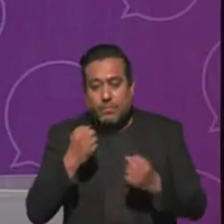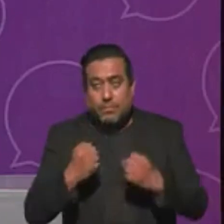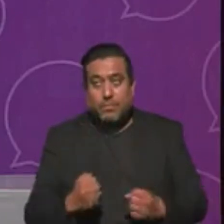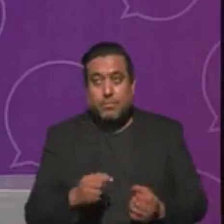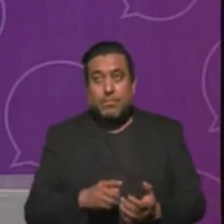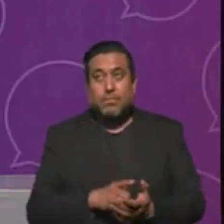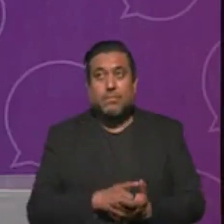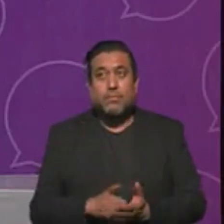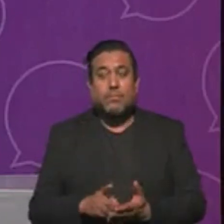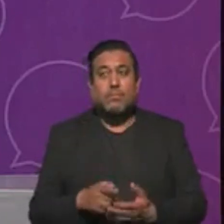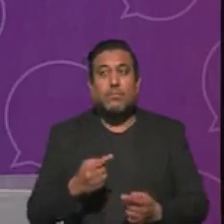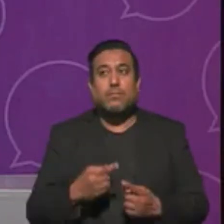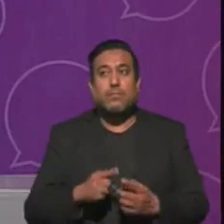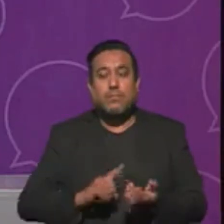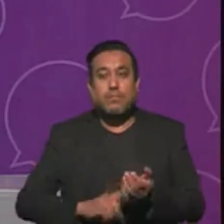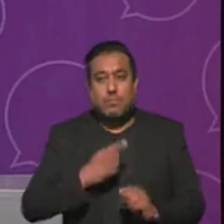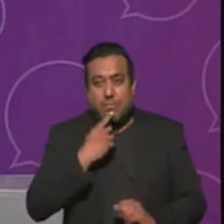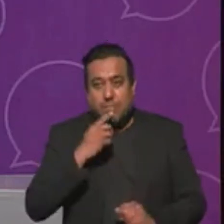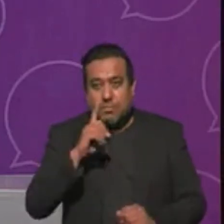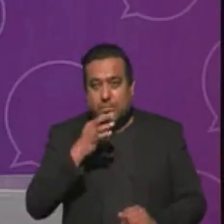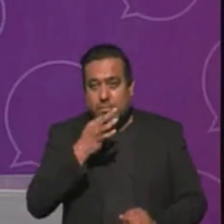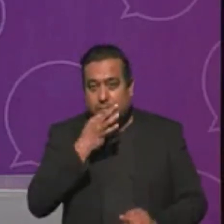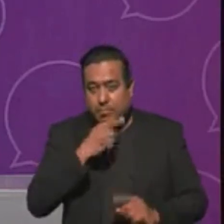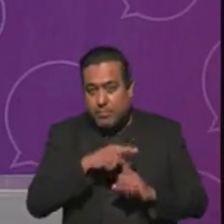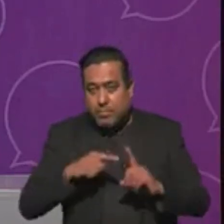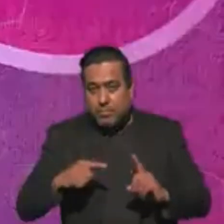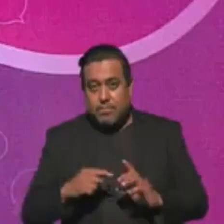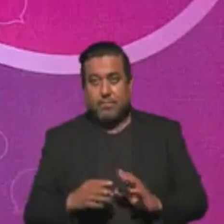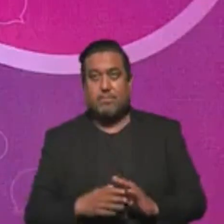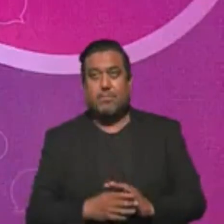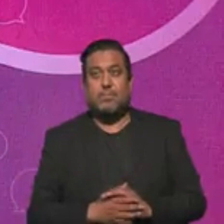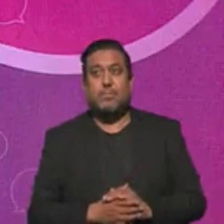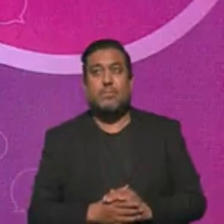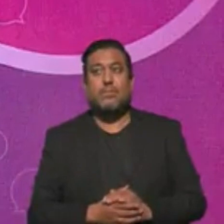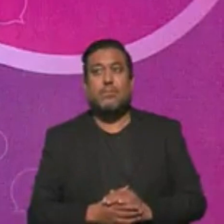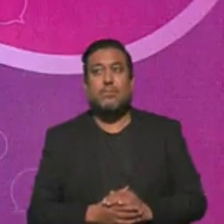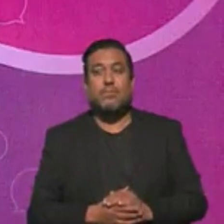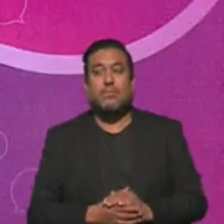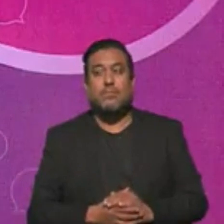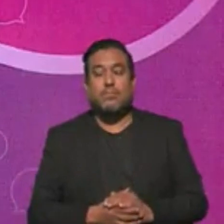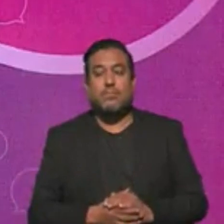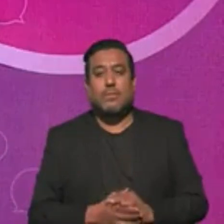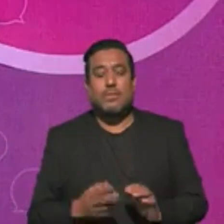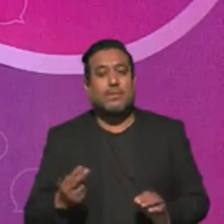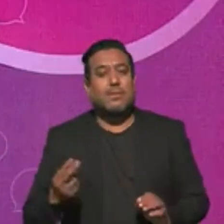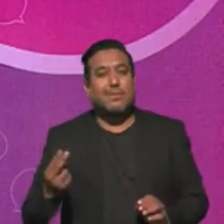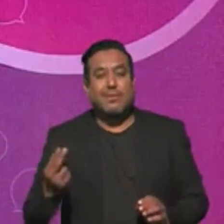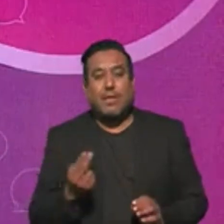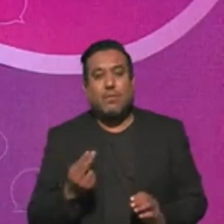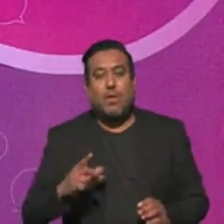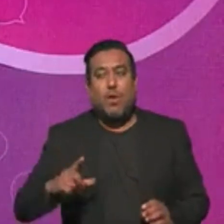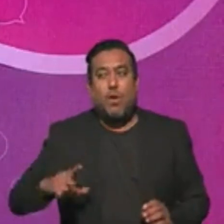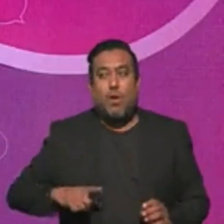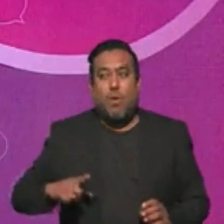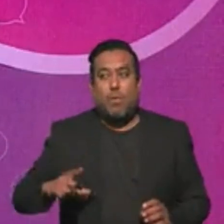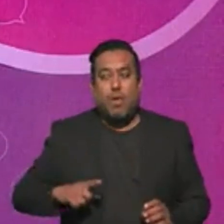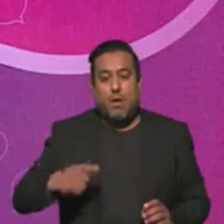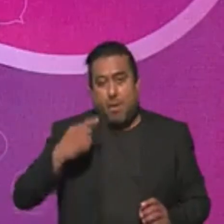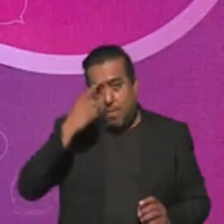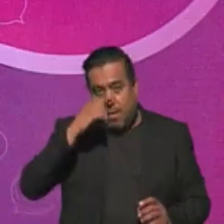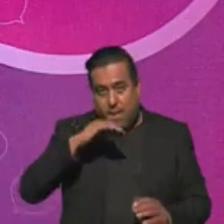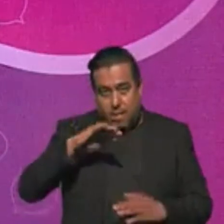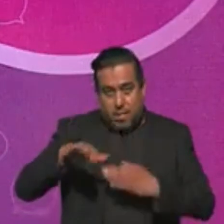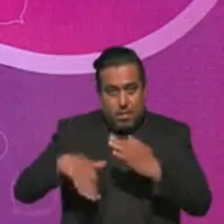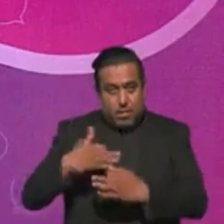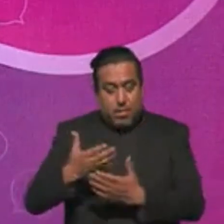estado de derecho en Celaya un minuto y medio candidato lo que necesitamos es un gobierno para todas